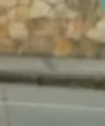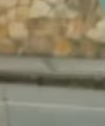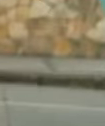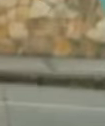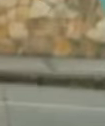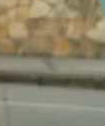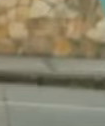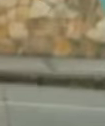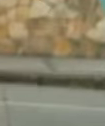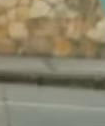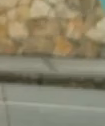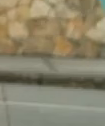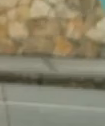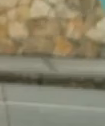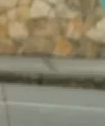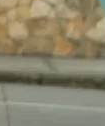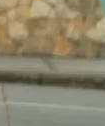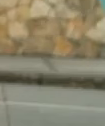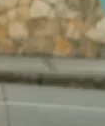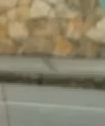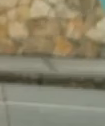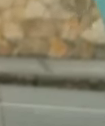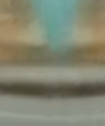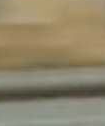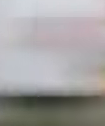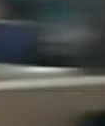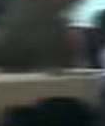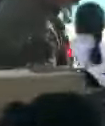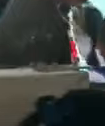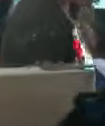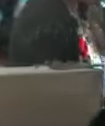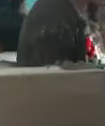soy Paulino y soy el director de esta escuela en Mérida, Yucatán.